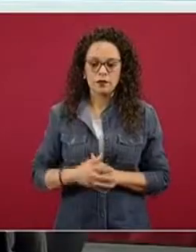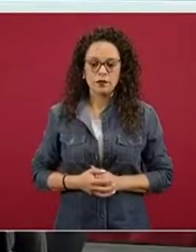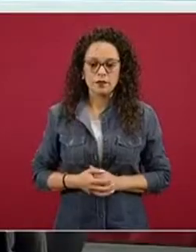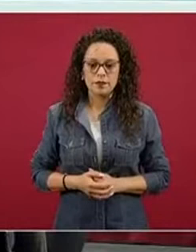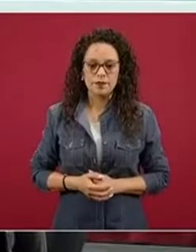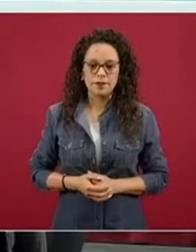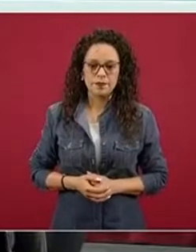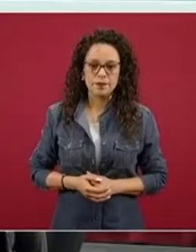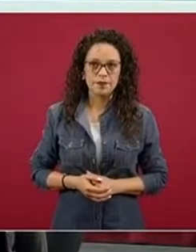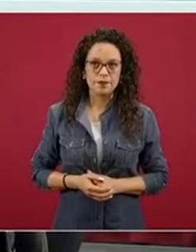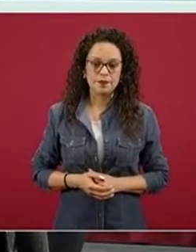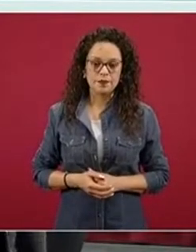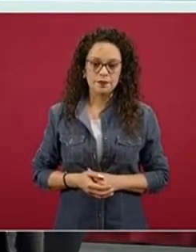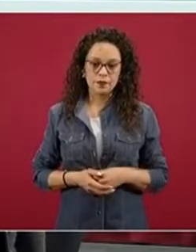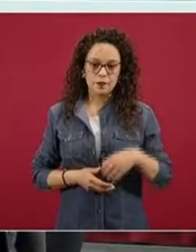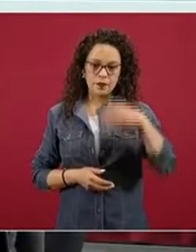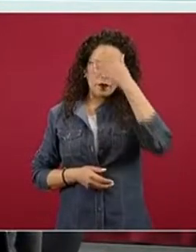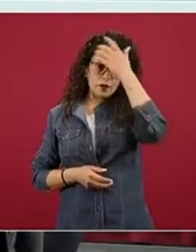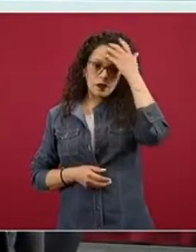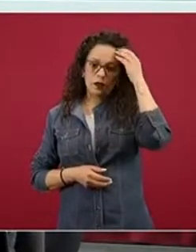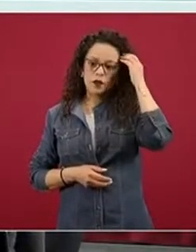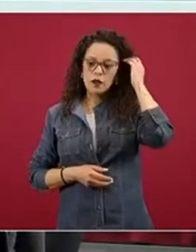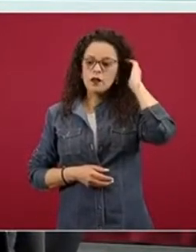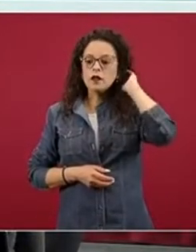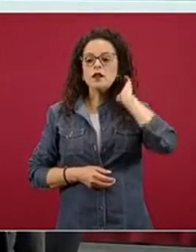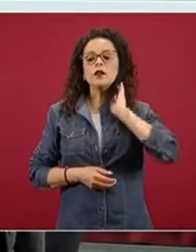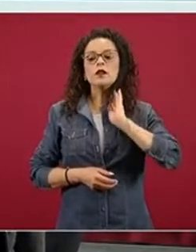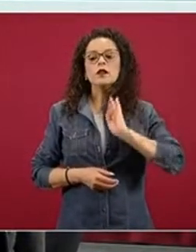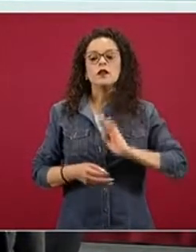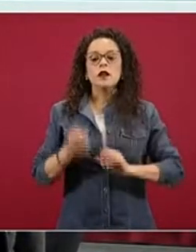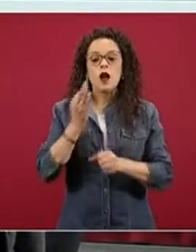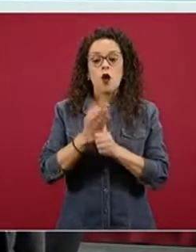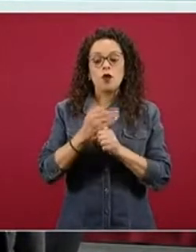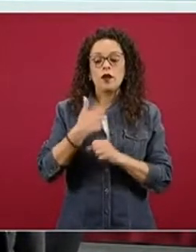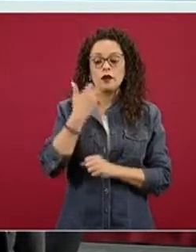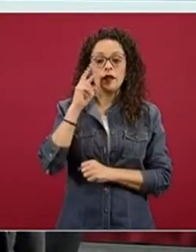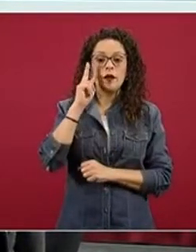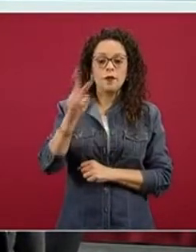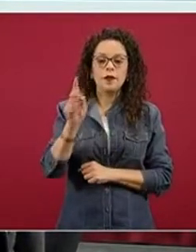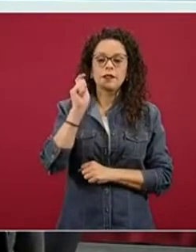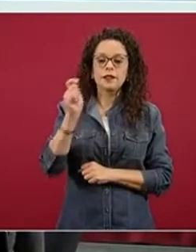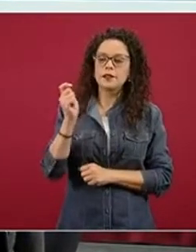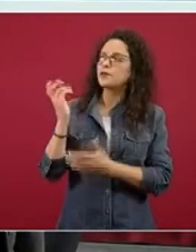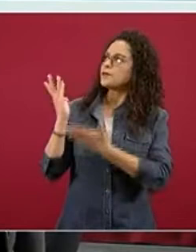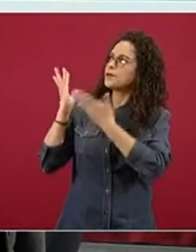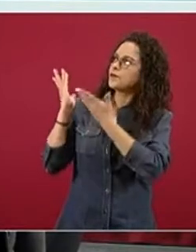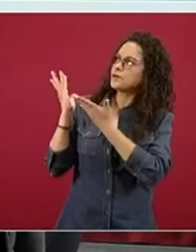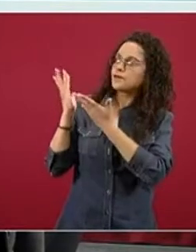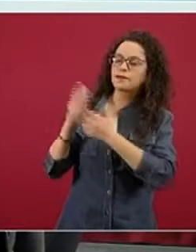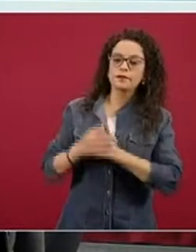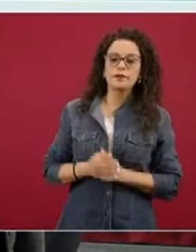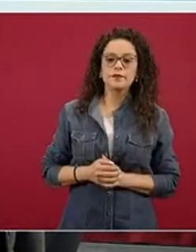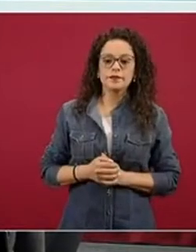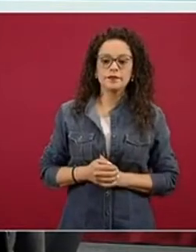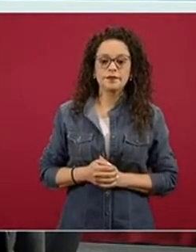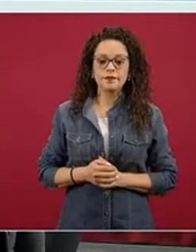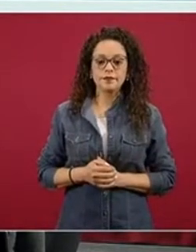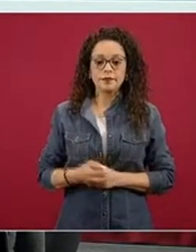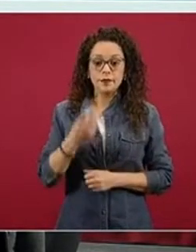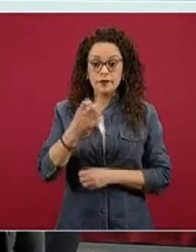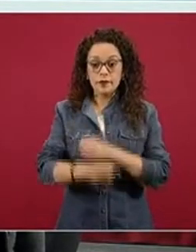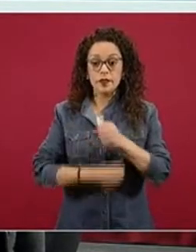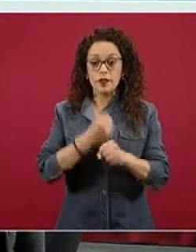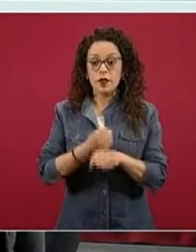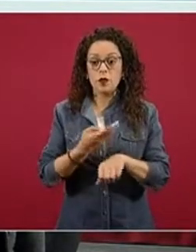Miren, aquí lo que quiero que vean un poco es, tenemos como siempre pues nuestra curva de COVID. Este año es un año importante, es un